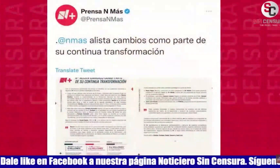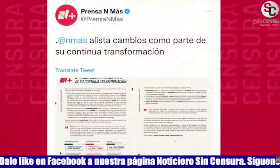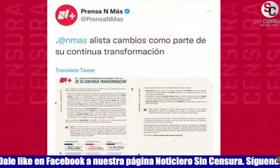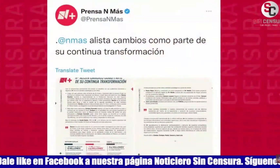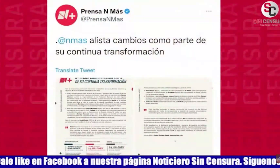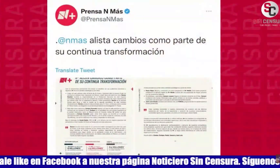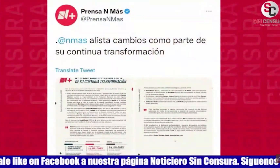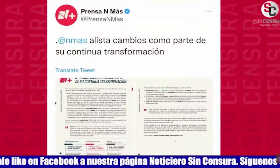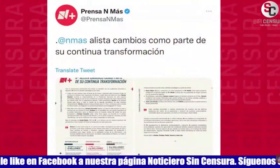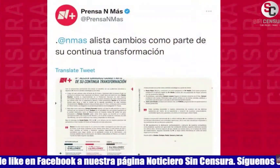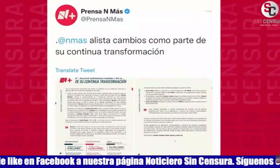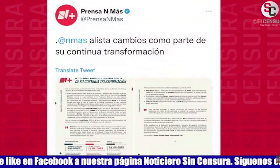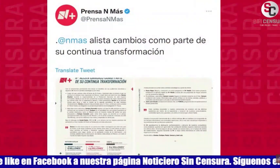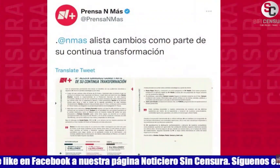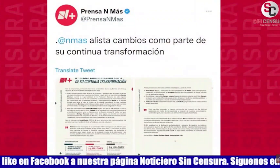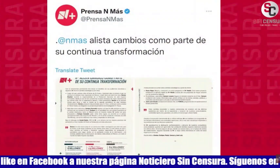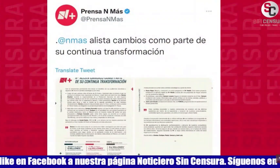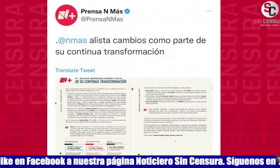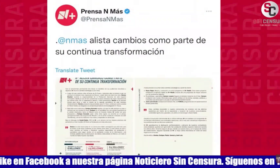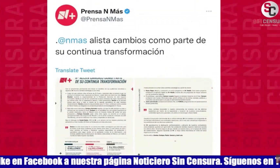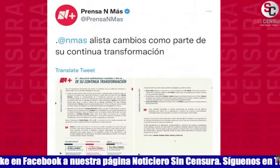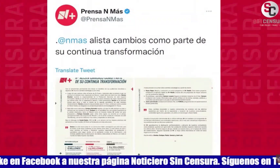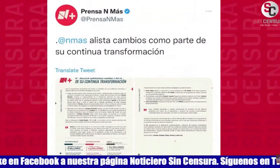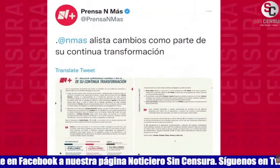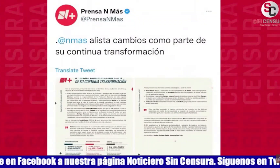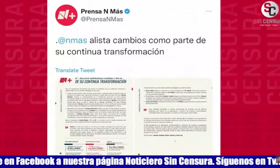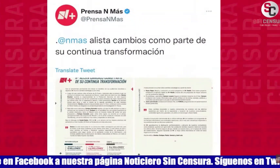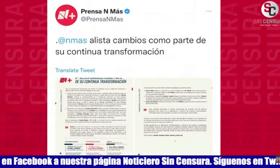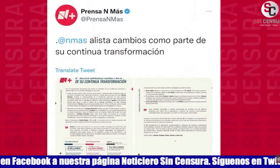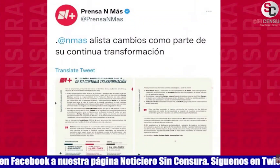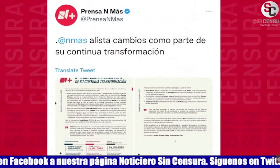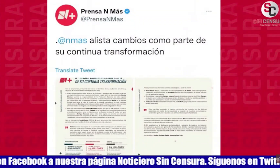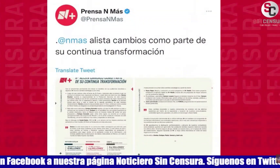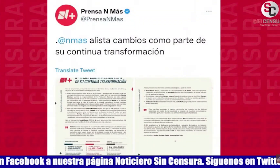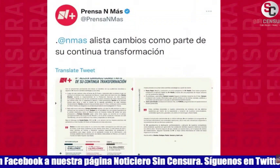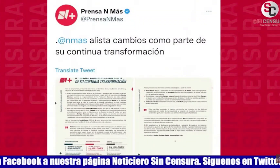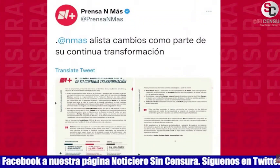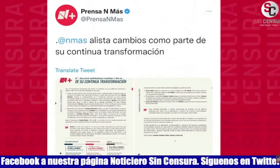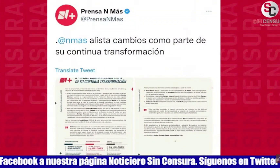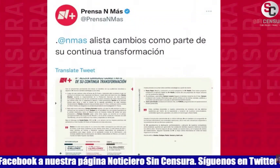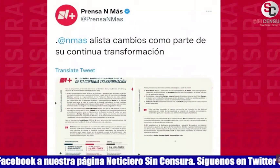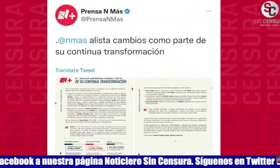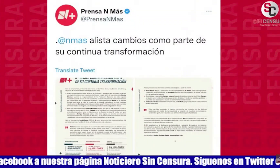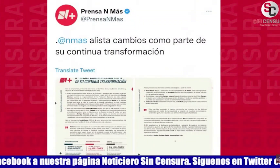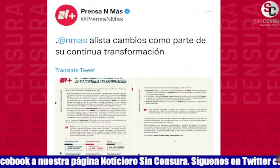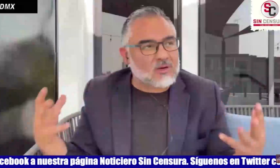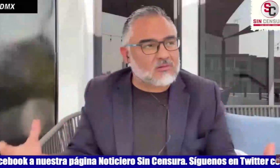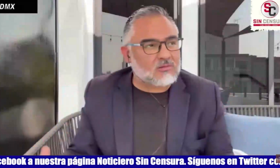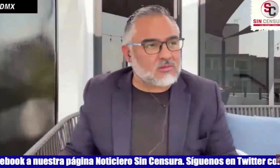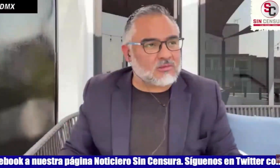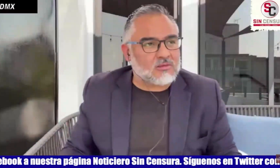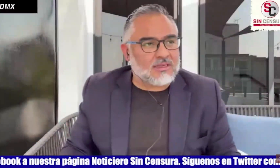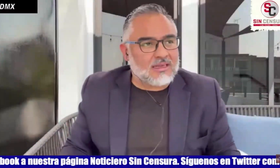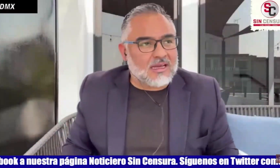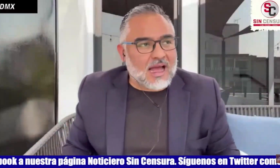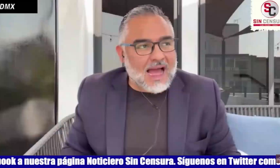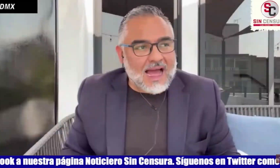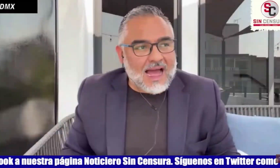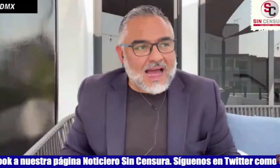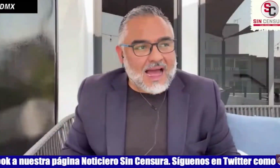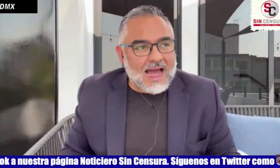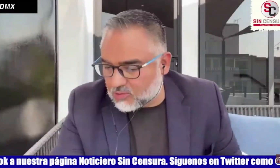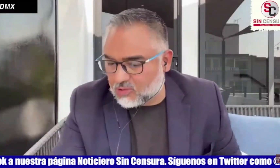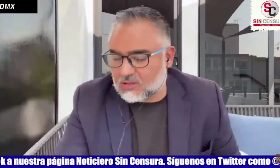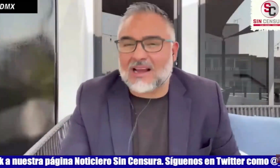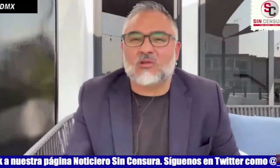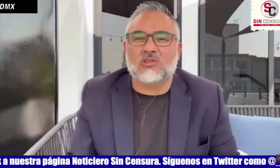conductor en inglés de CBS This Morning, así se llama el noticiario. Yo te pregunto,